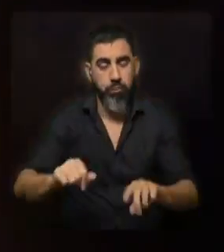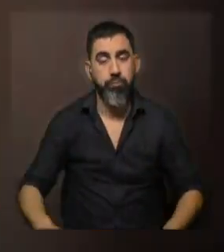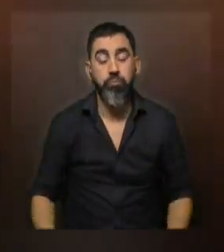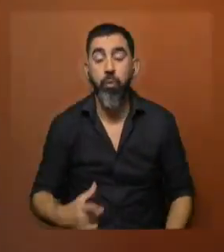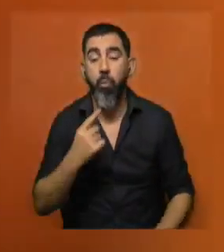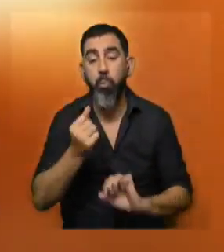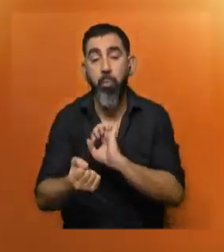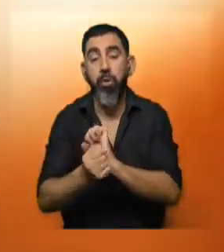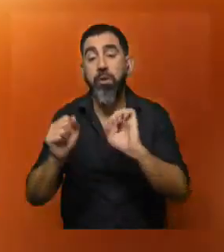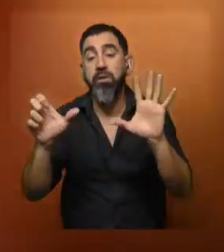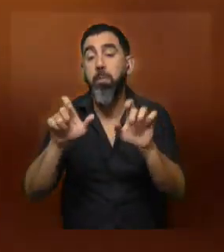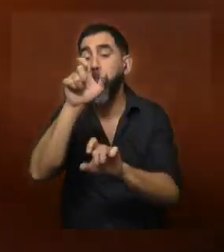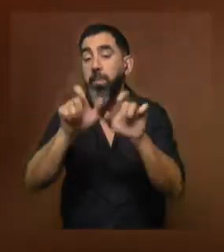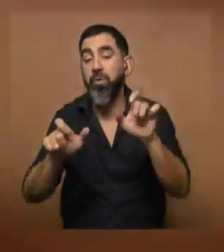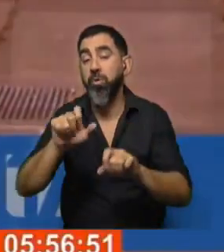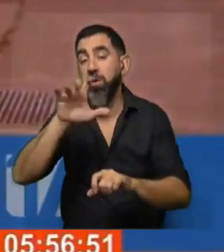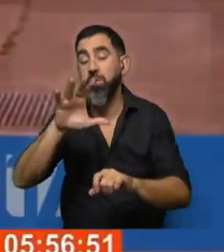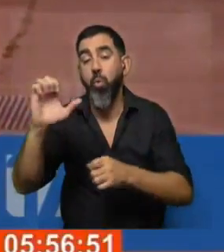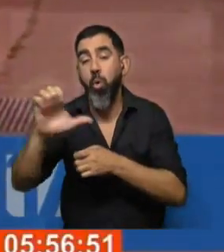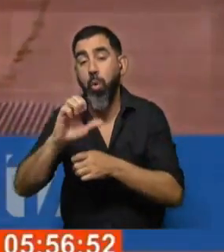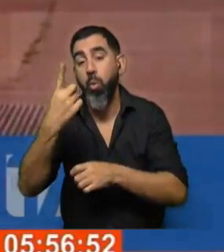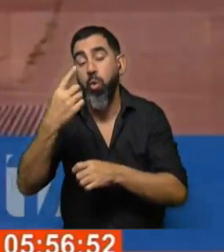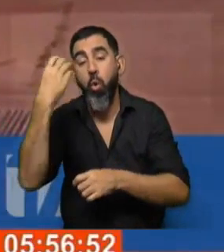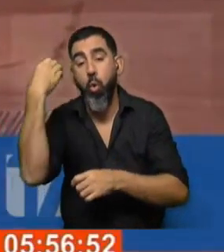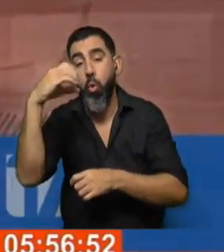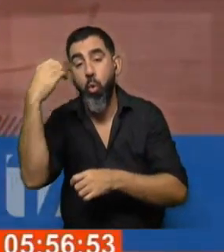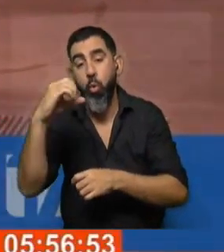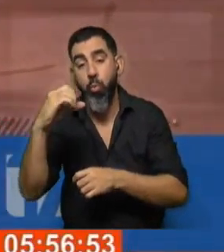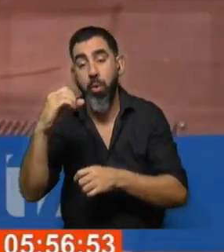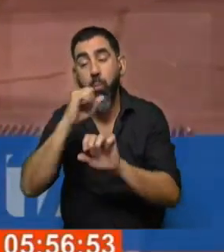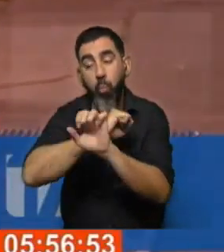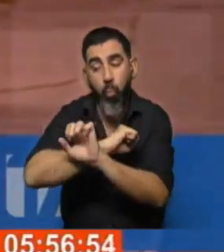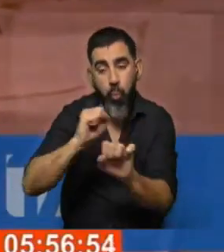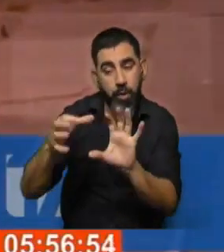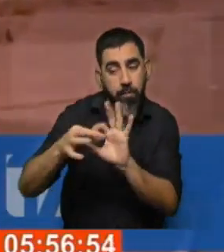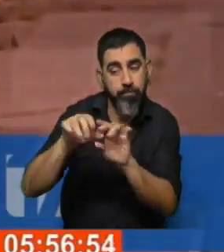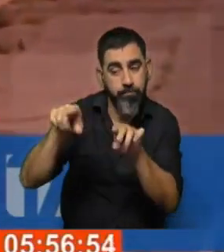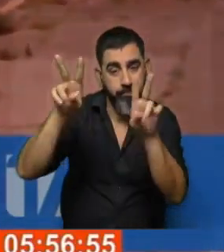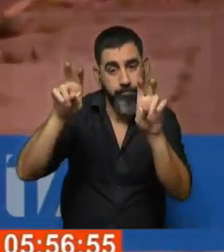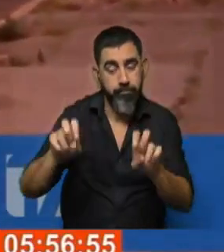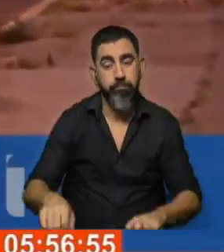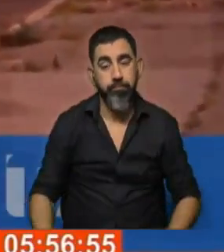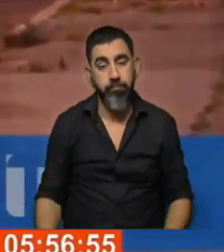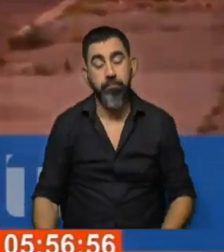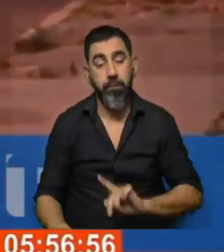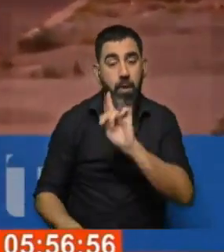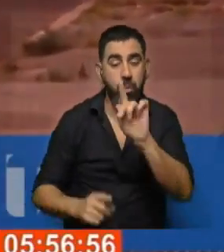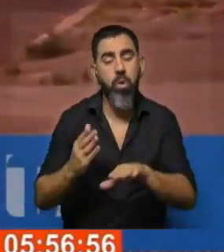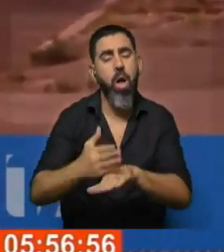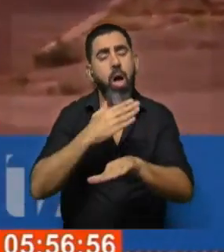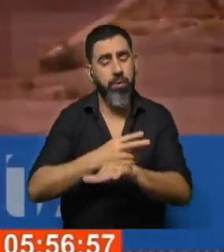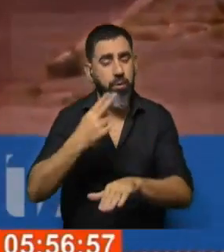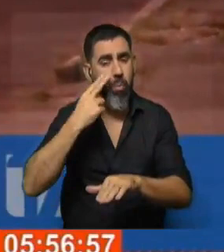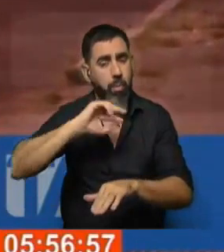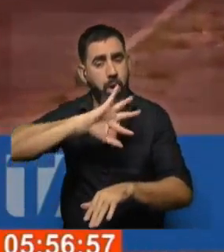policía detuvo a seis personas cinco Ecuatorianos y un colombiano por su presunta vinculación con el hecho algunos de ellos con antecedentes